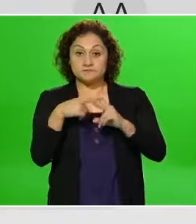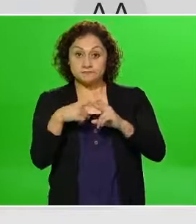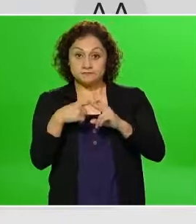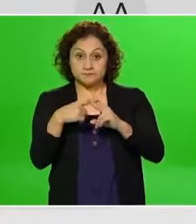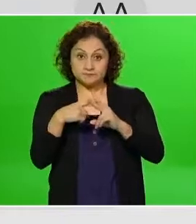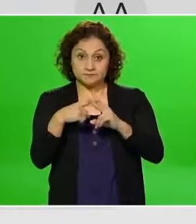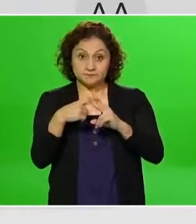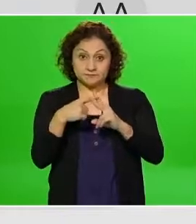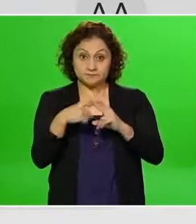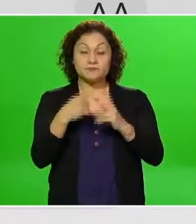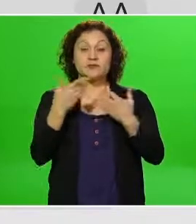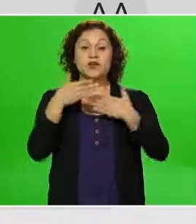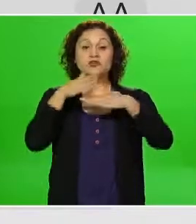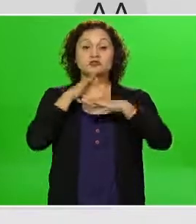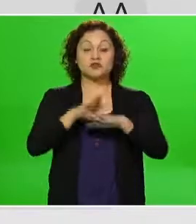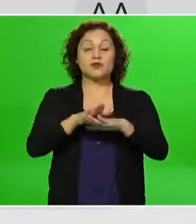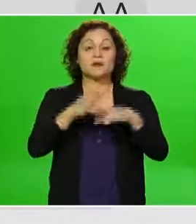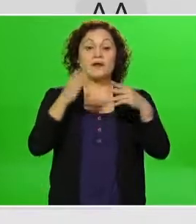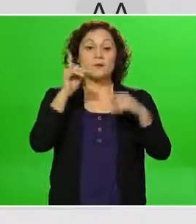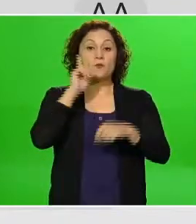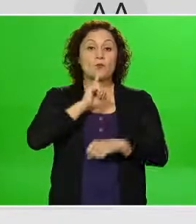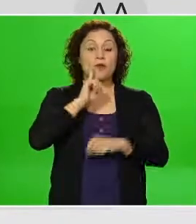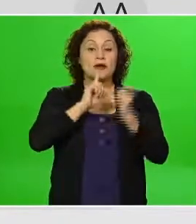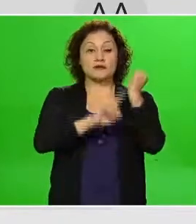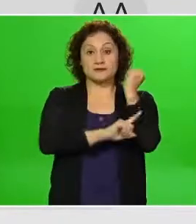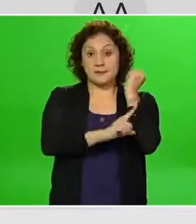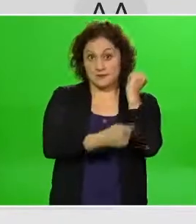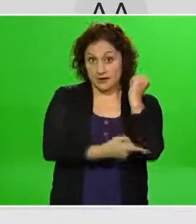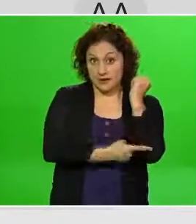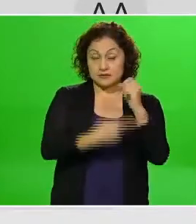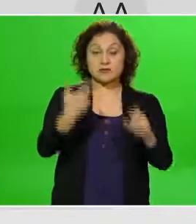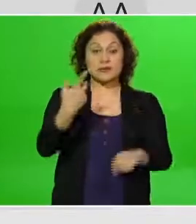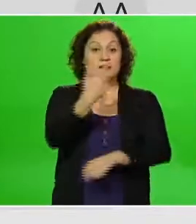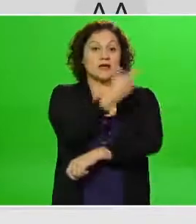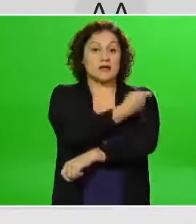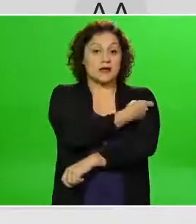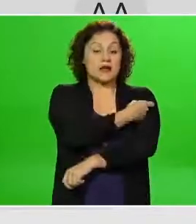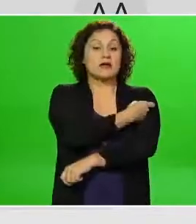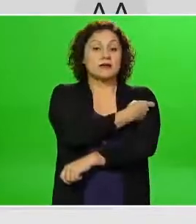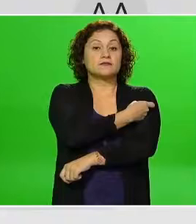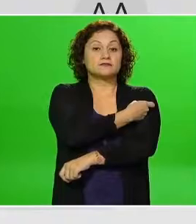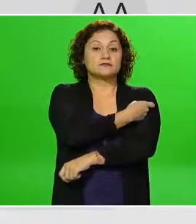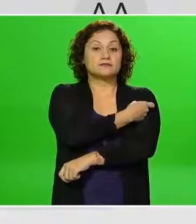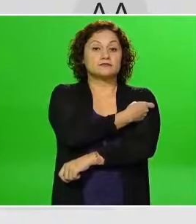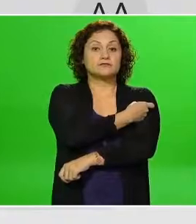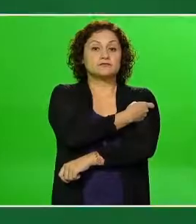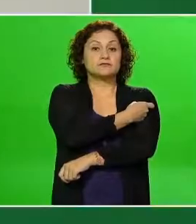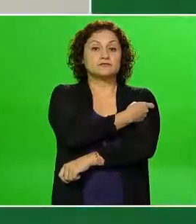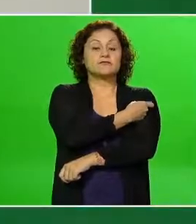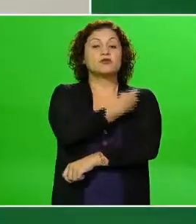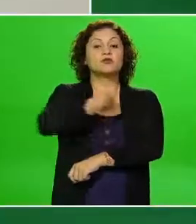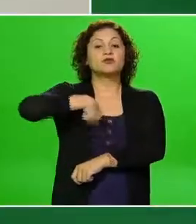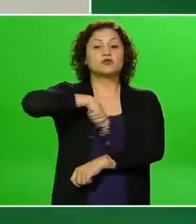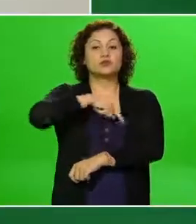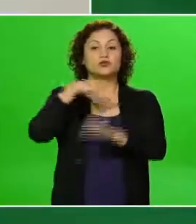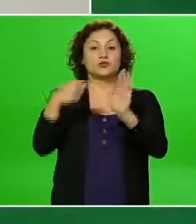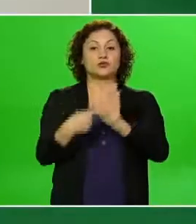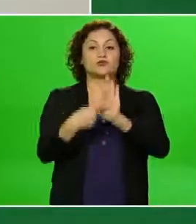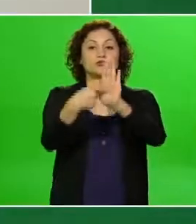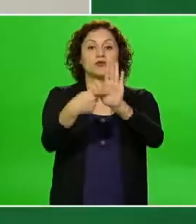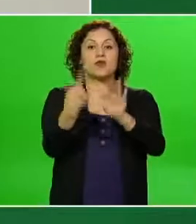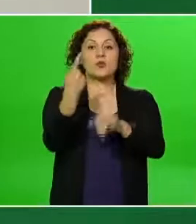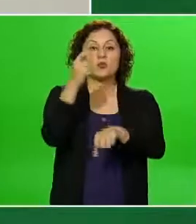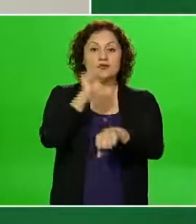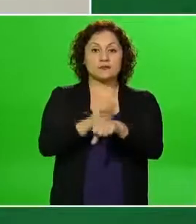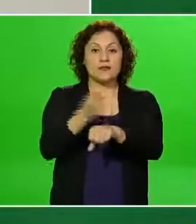exactos, en este caso, de cuántas mujeres embarazadas ya se han vacunado, se estarán presentando como un elemento semanal.